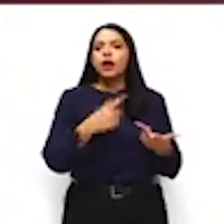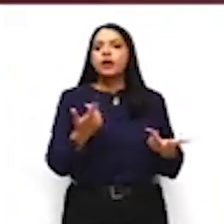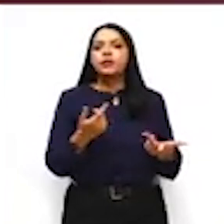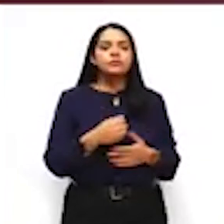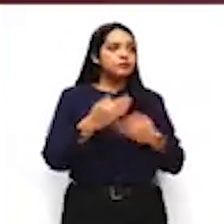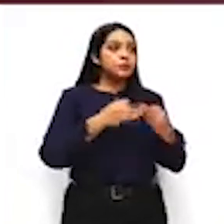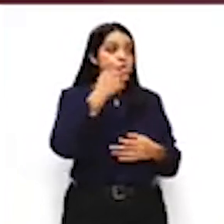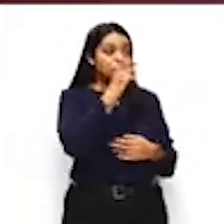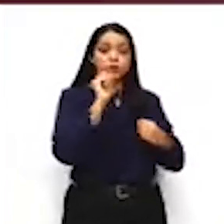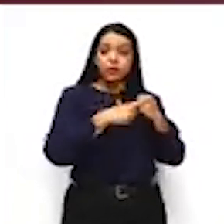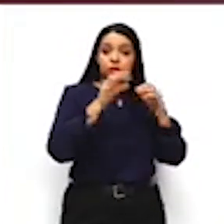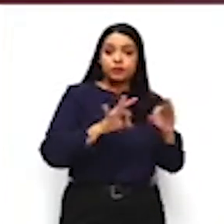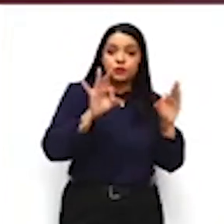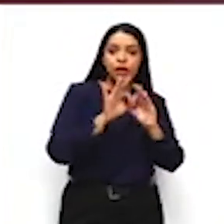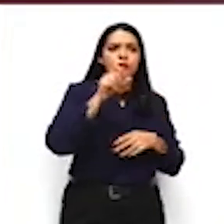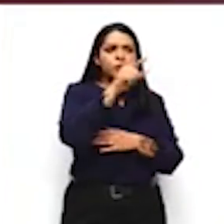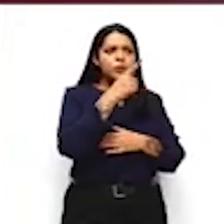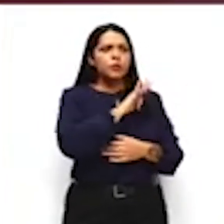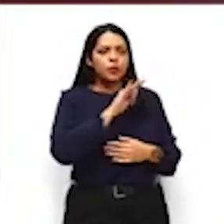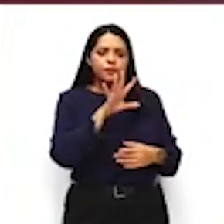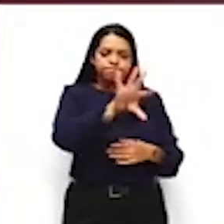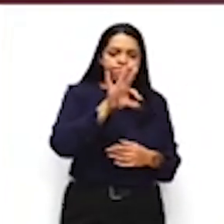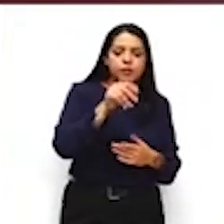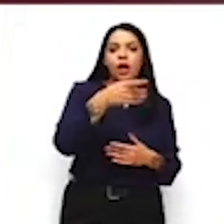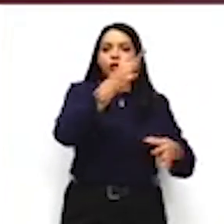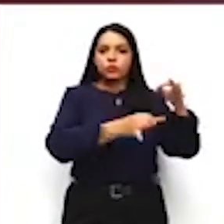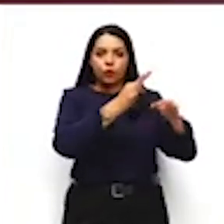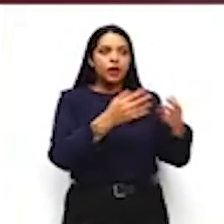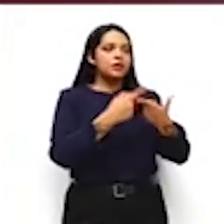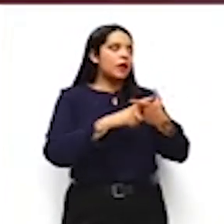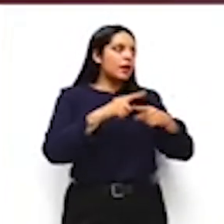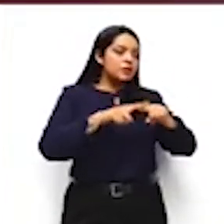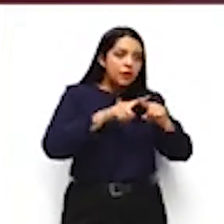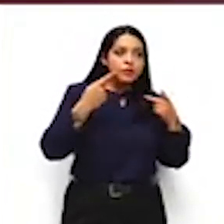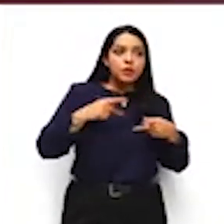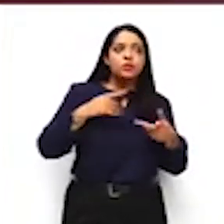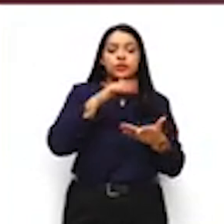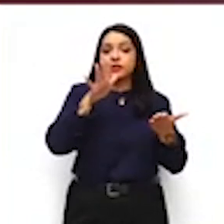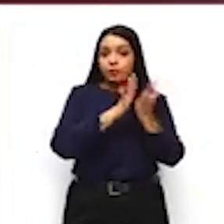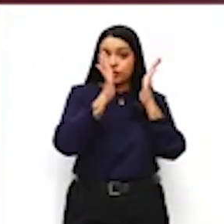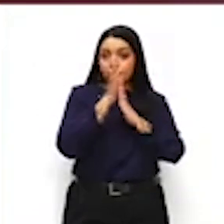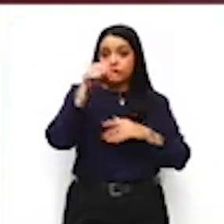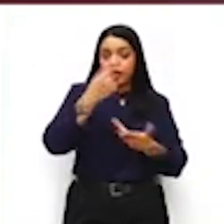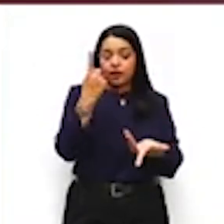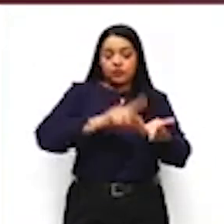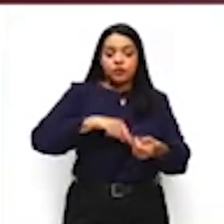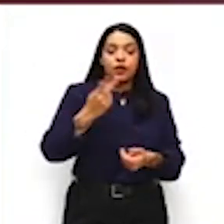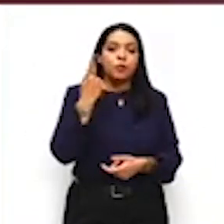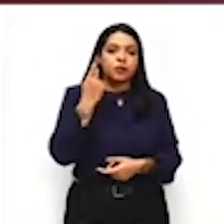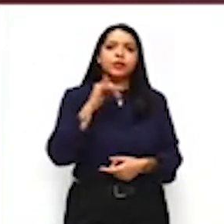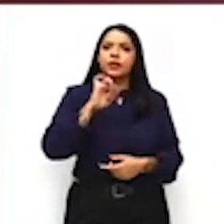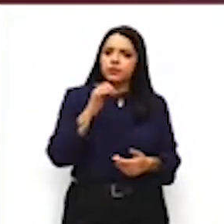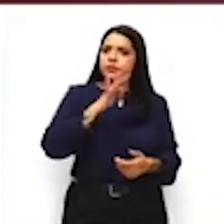también elijamos a los jueces, a los magistrados y a los ministros. Y pasó esa